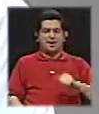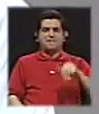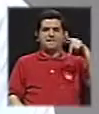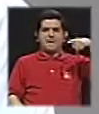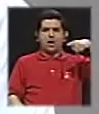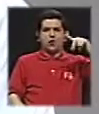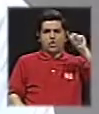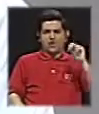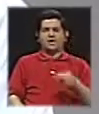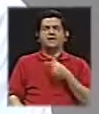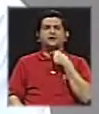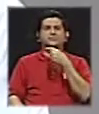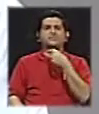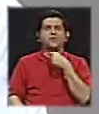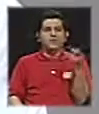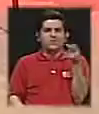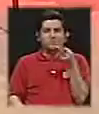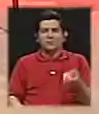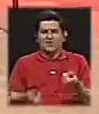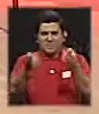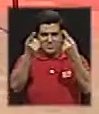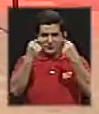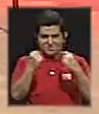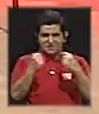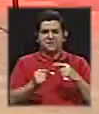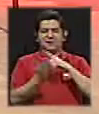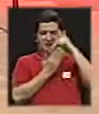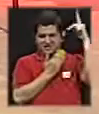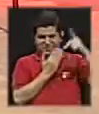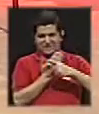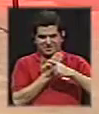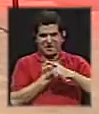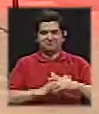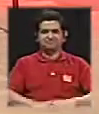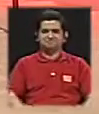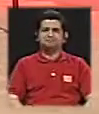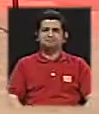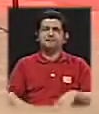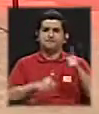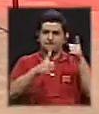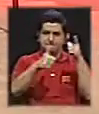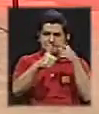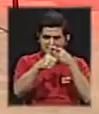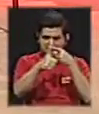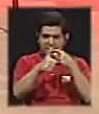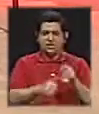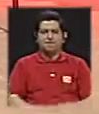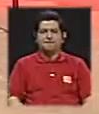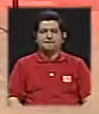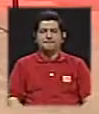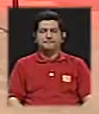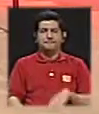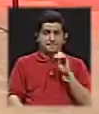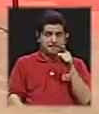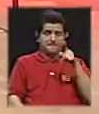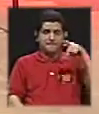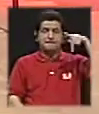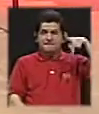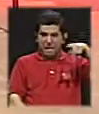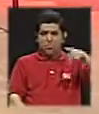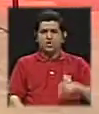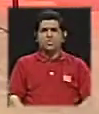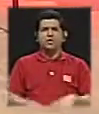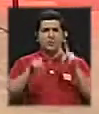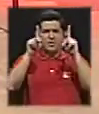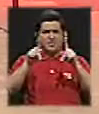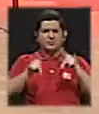gusto estar con ustedes aquí en el programa. En primer lugar, Paolo, los no indígenas ocupan